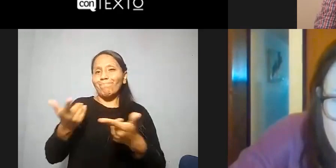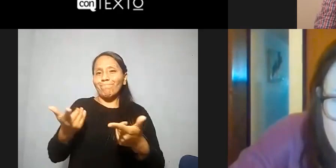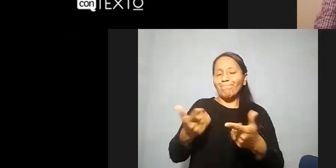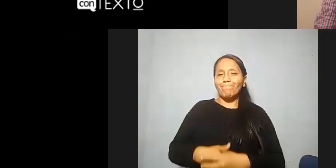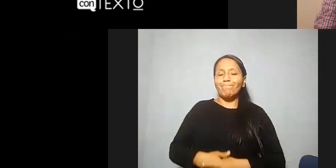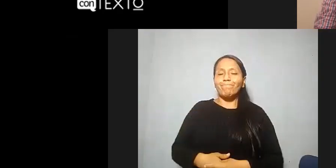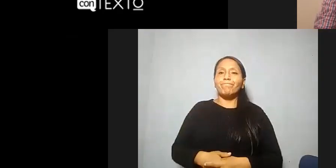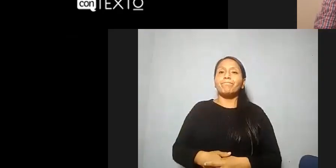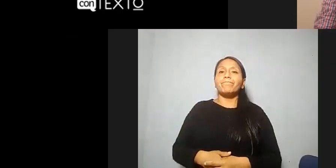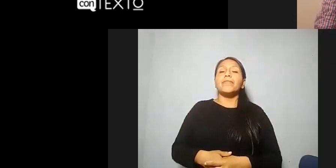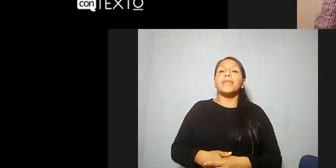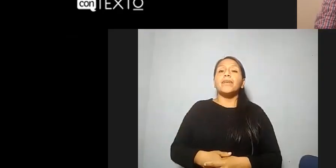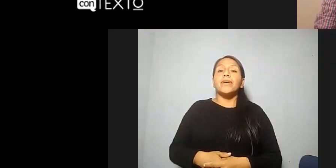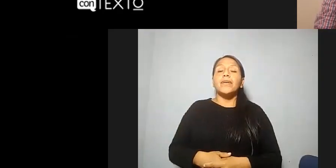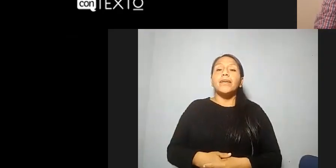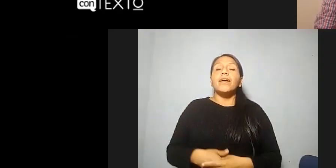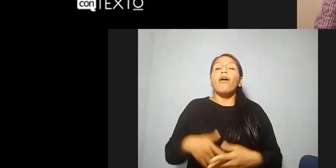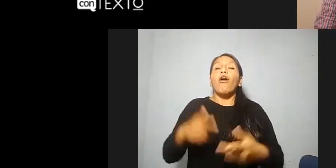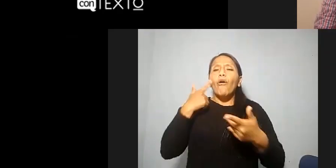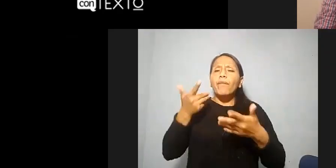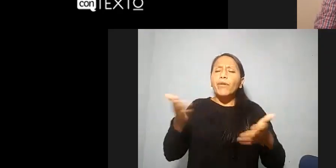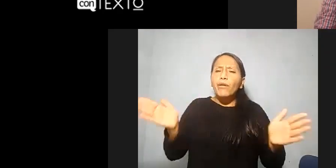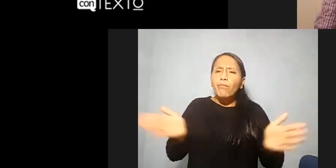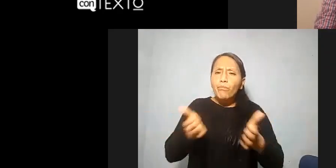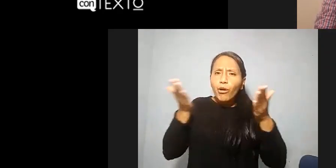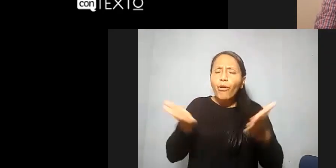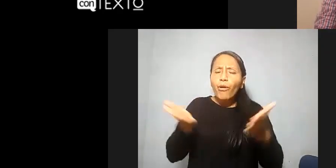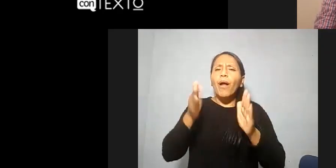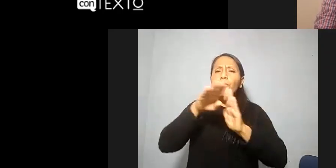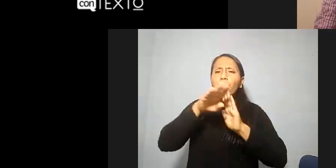Obviamente, promover programas de rehabilitación,